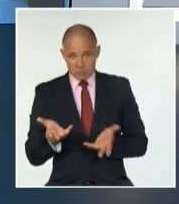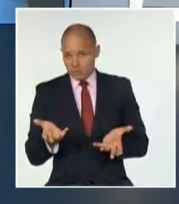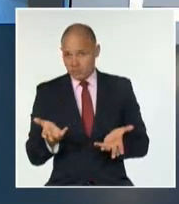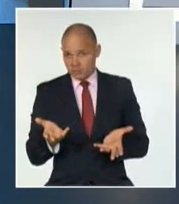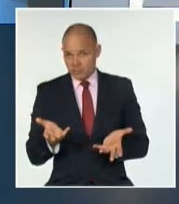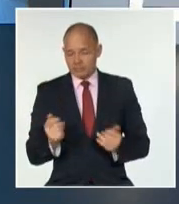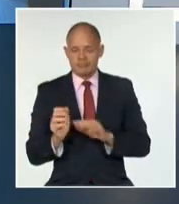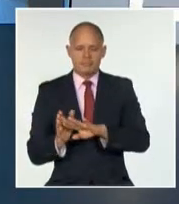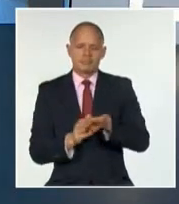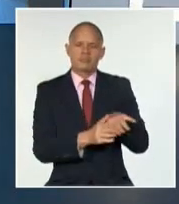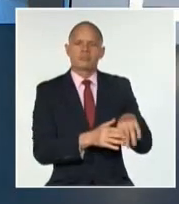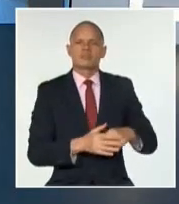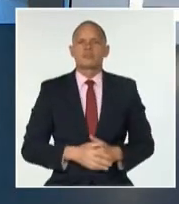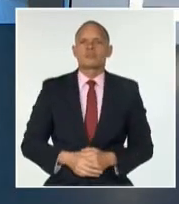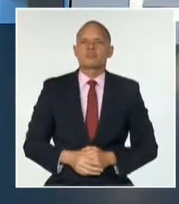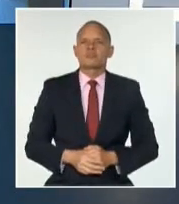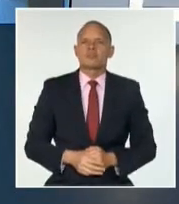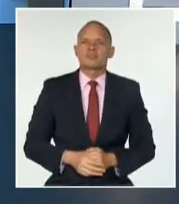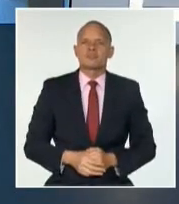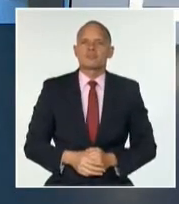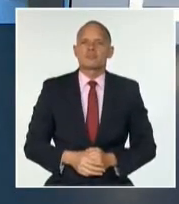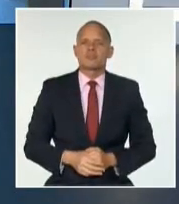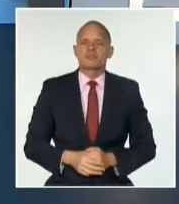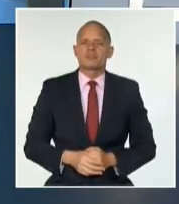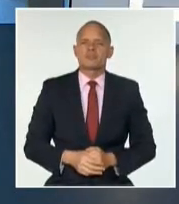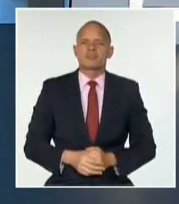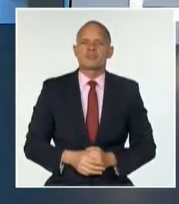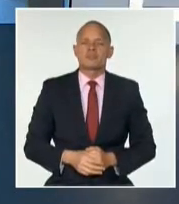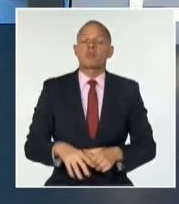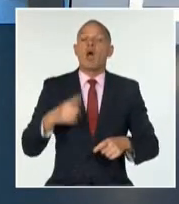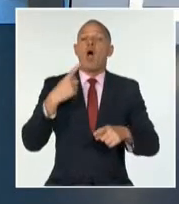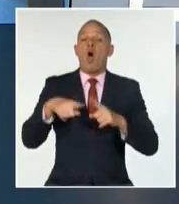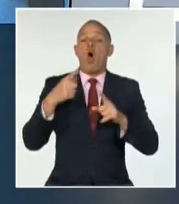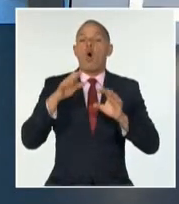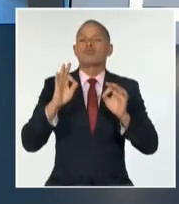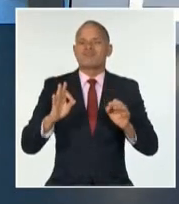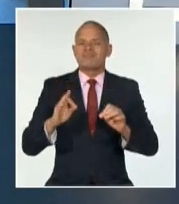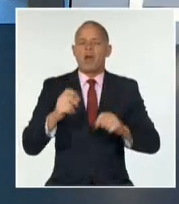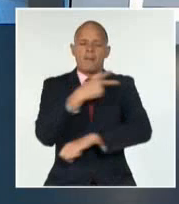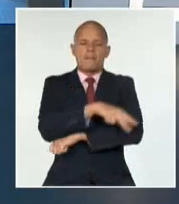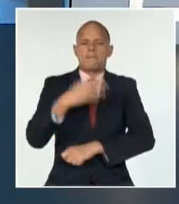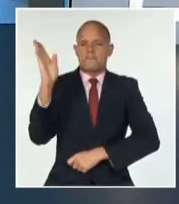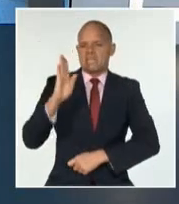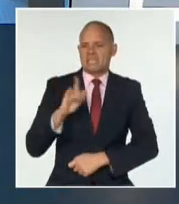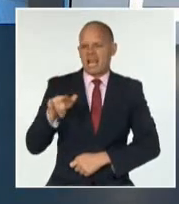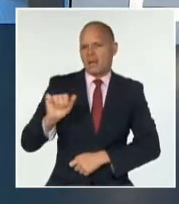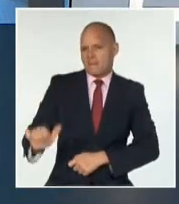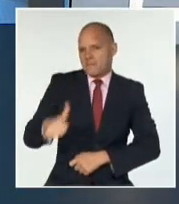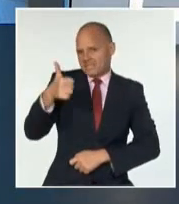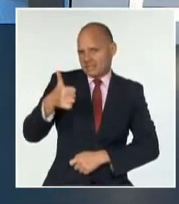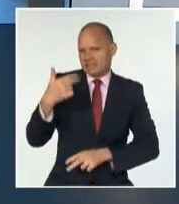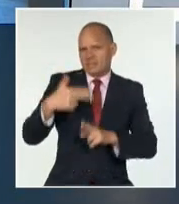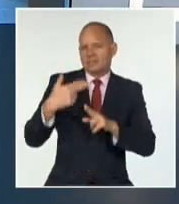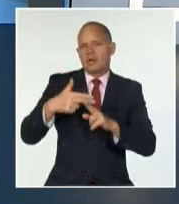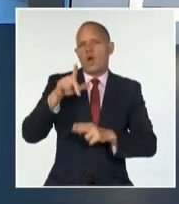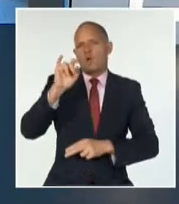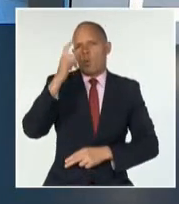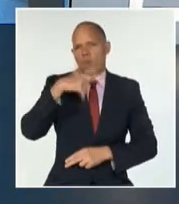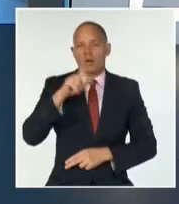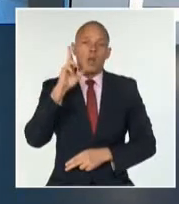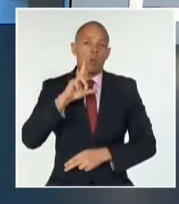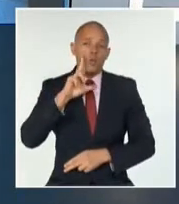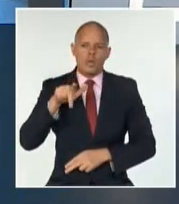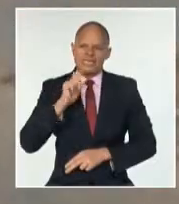Y de manera exitosa culminó la cirugía de cadera al presidente de Brasil, Luis Inácio Lula da Silva. De acuerdo con fuentes médicas, el procedimiento transcurrió